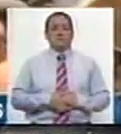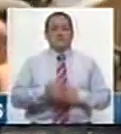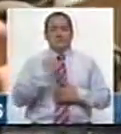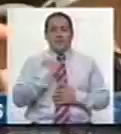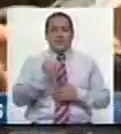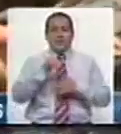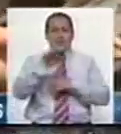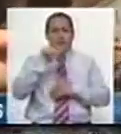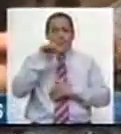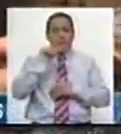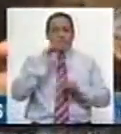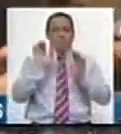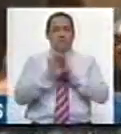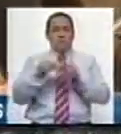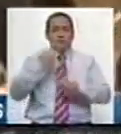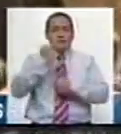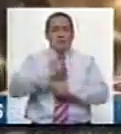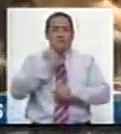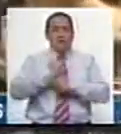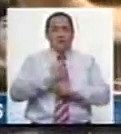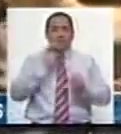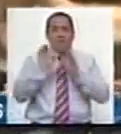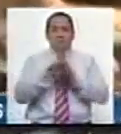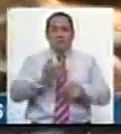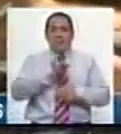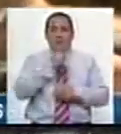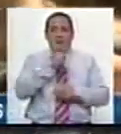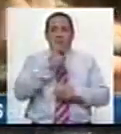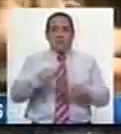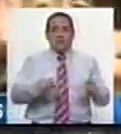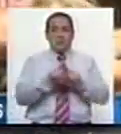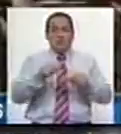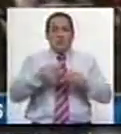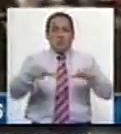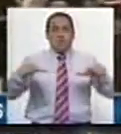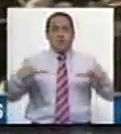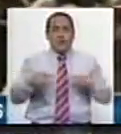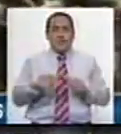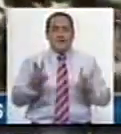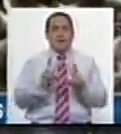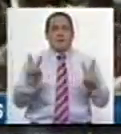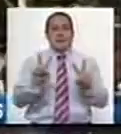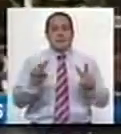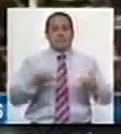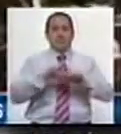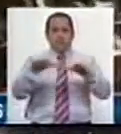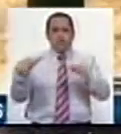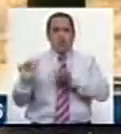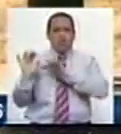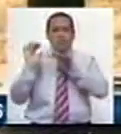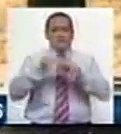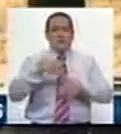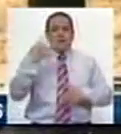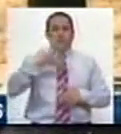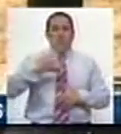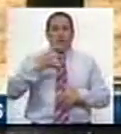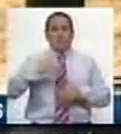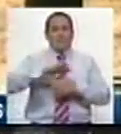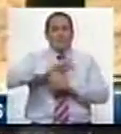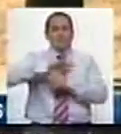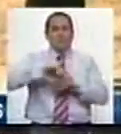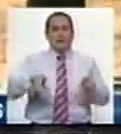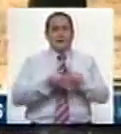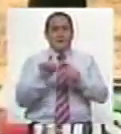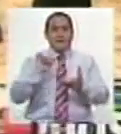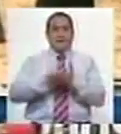jalar obras de más bien de riego por aspersión para el manejo de pastos. Todos se dieron cita en el cuarto festival de camélidos peruanos, a